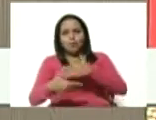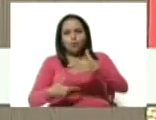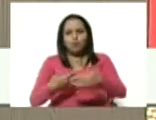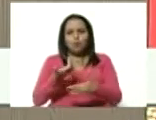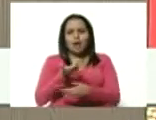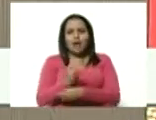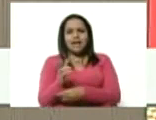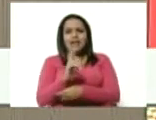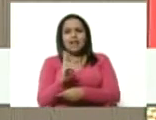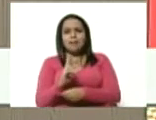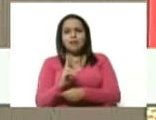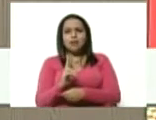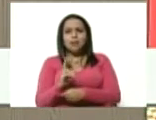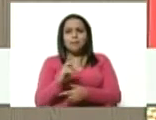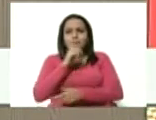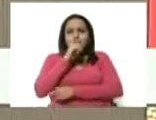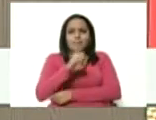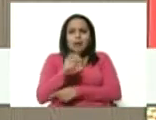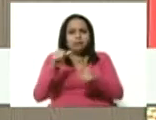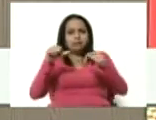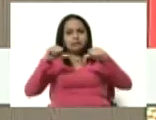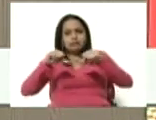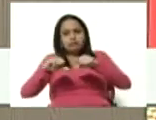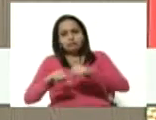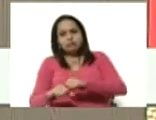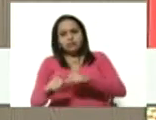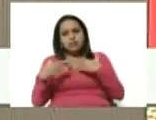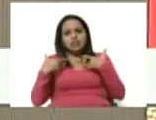muy rápida y de forma muy negativa.